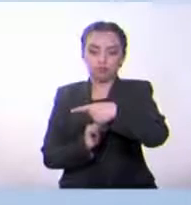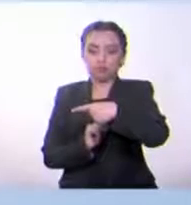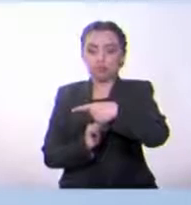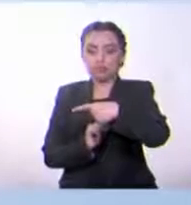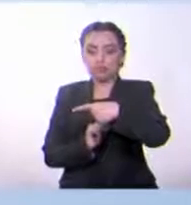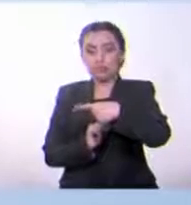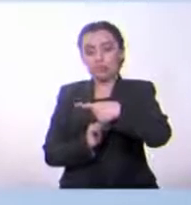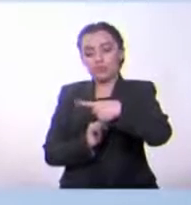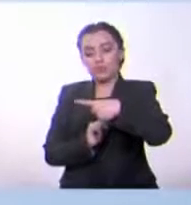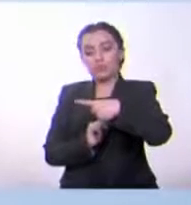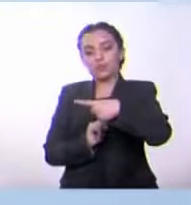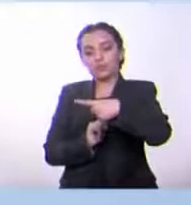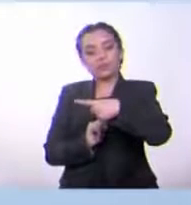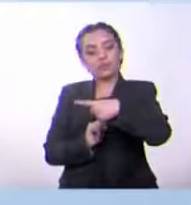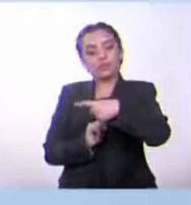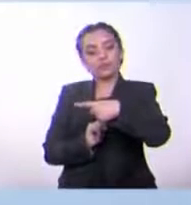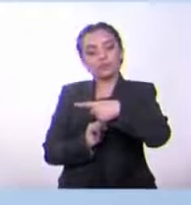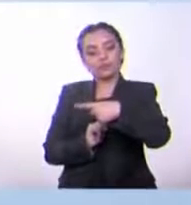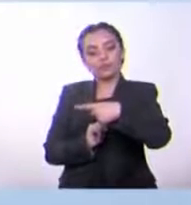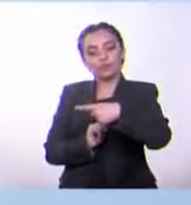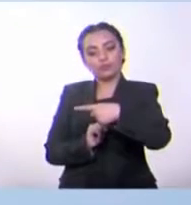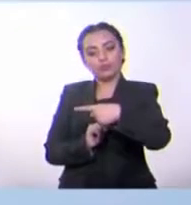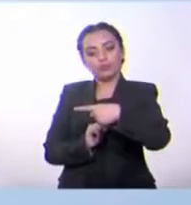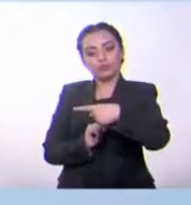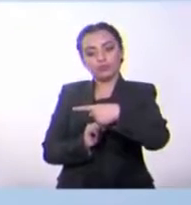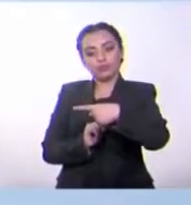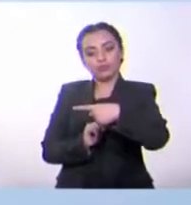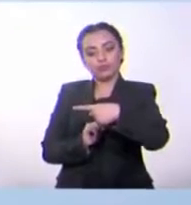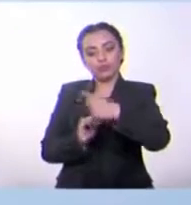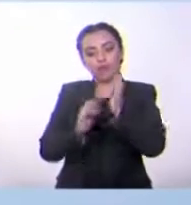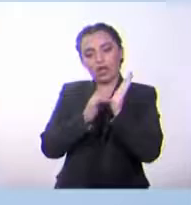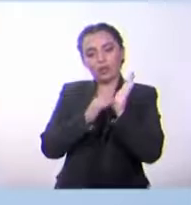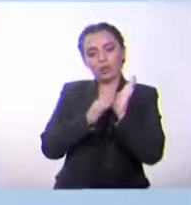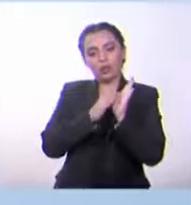y ese resultado lo calculamos.